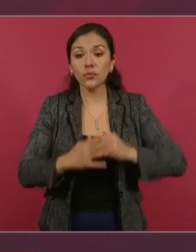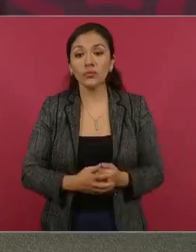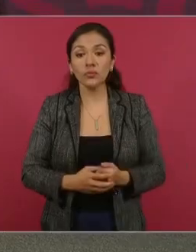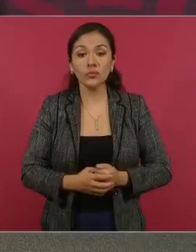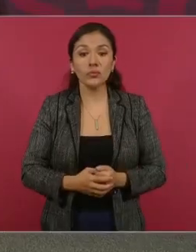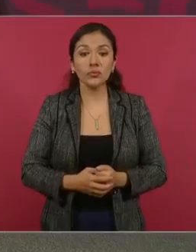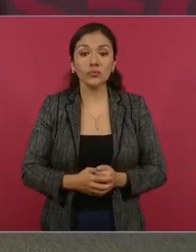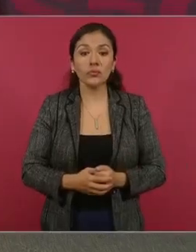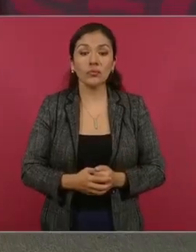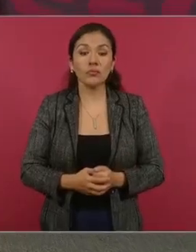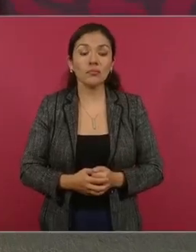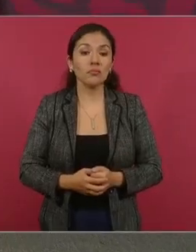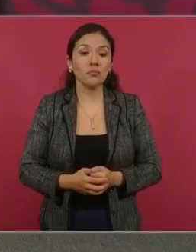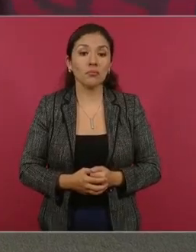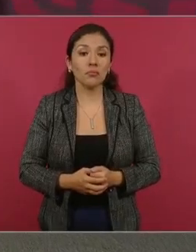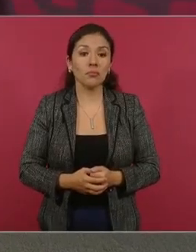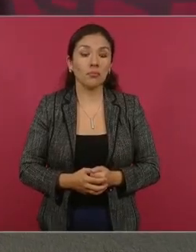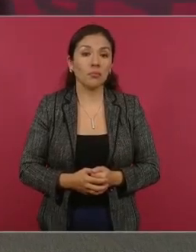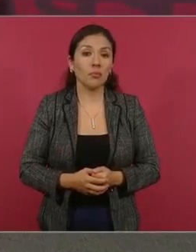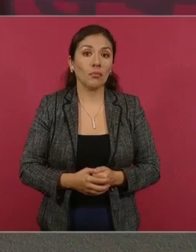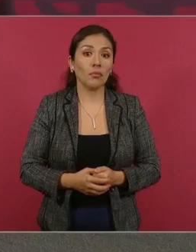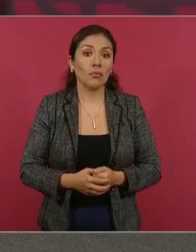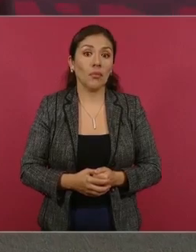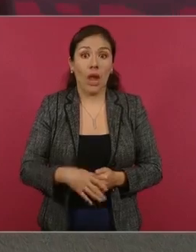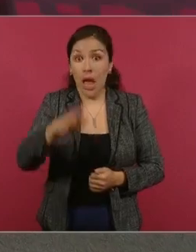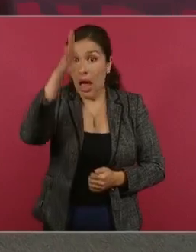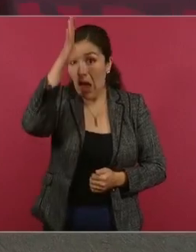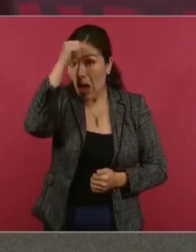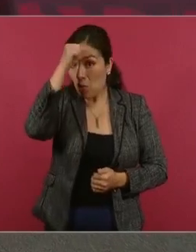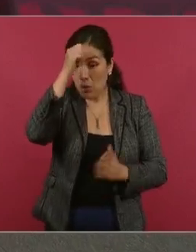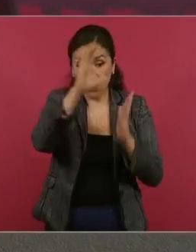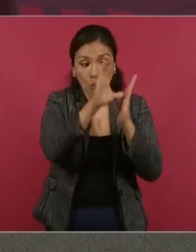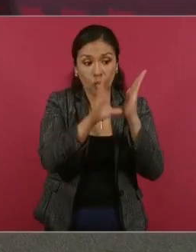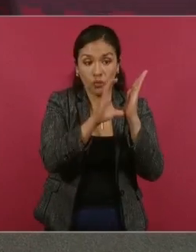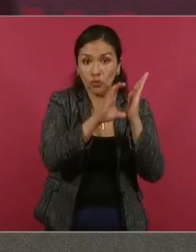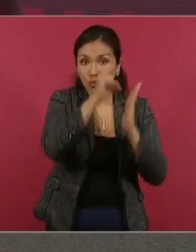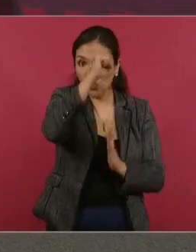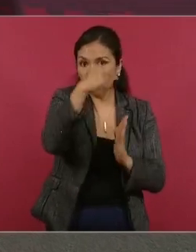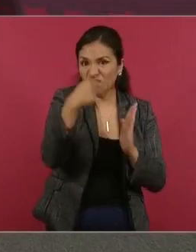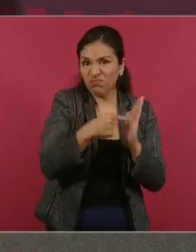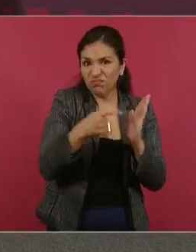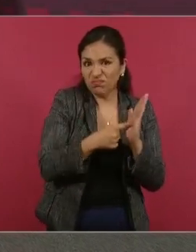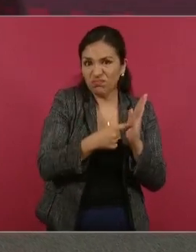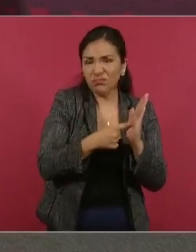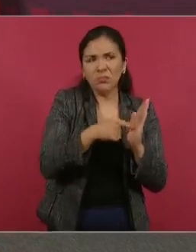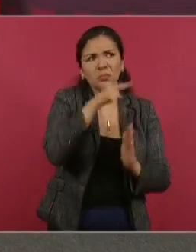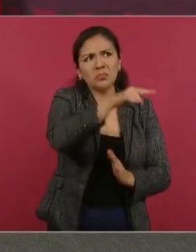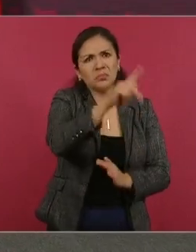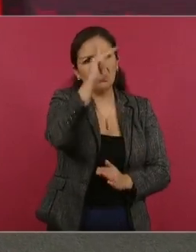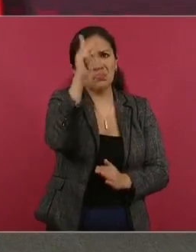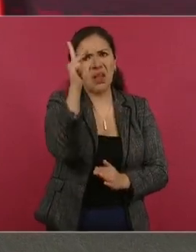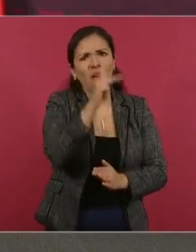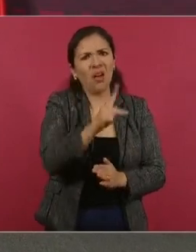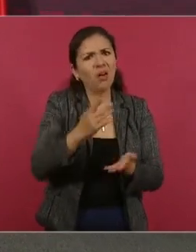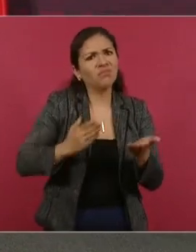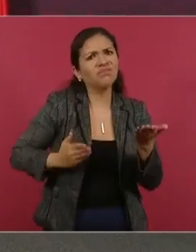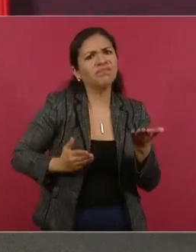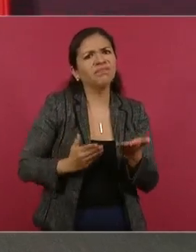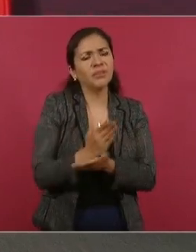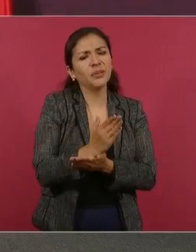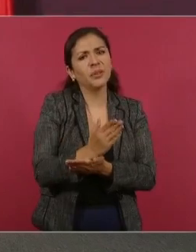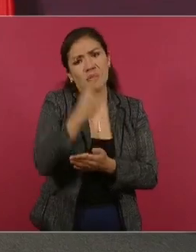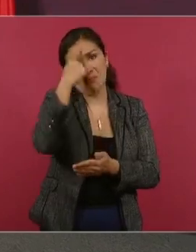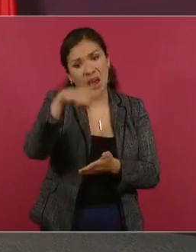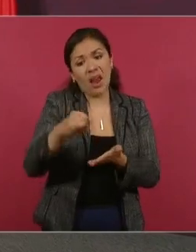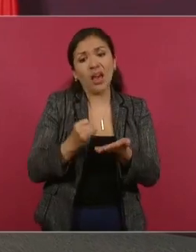contrarios a la letra y al espíritu de la Constitución, esta intromisión del Poder Judicial a